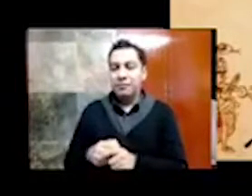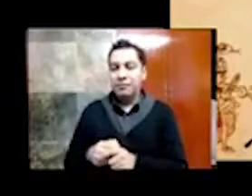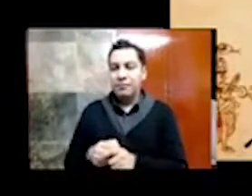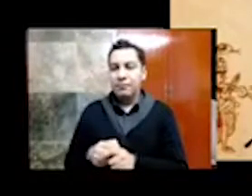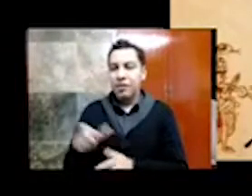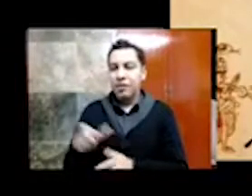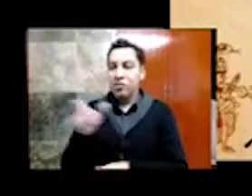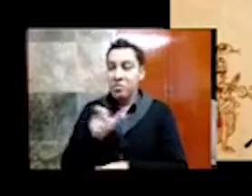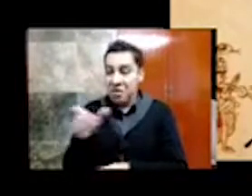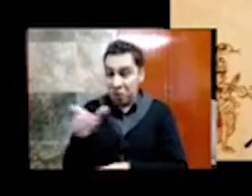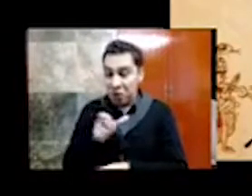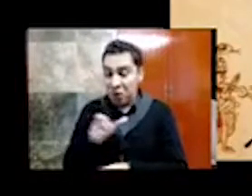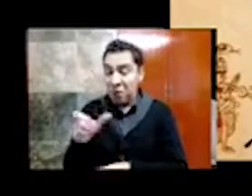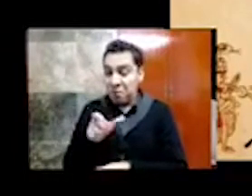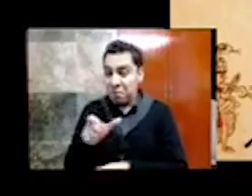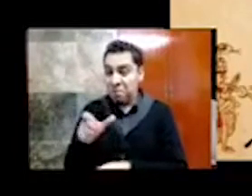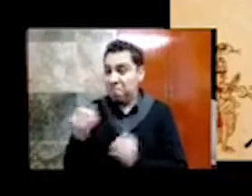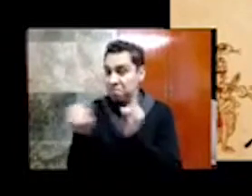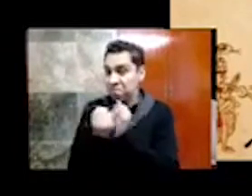Xochimilco